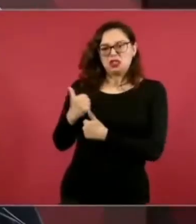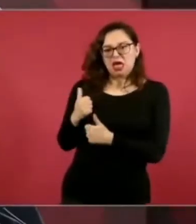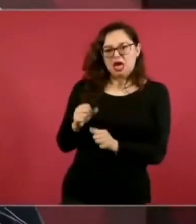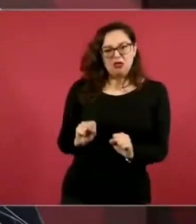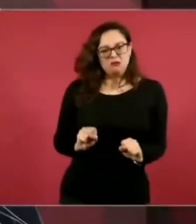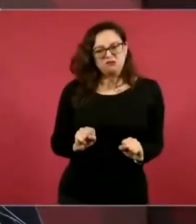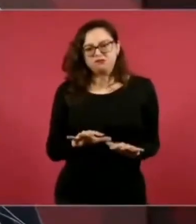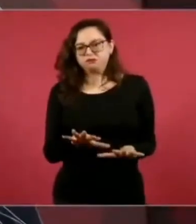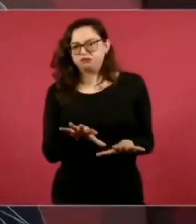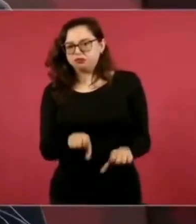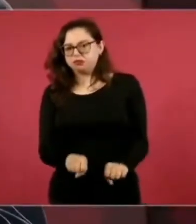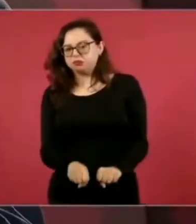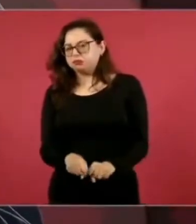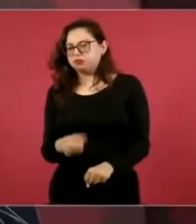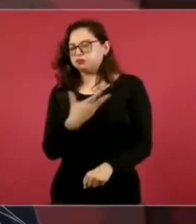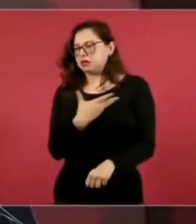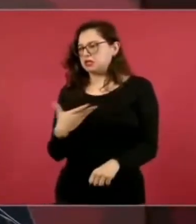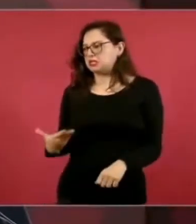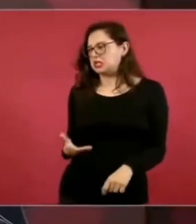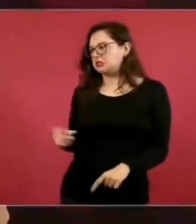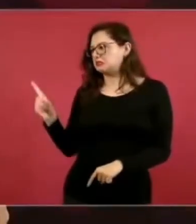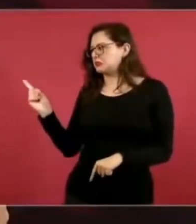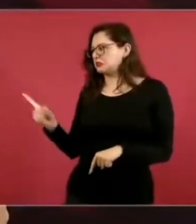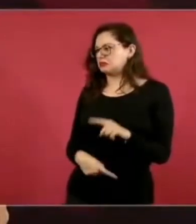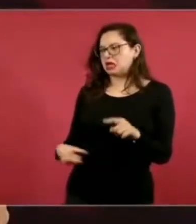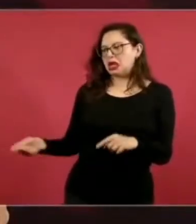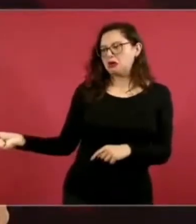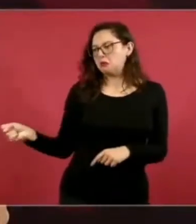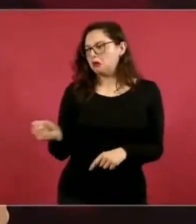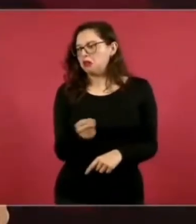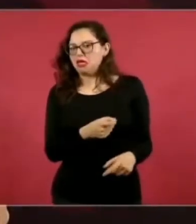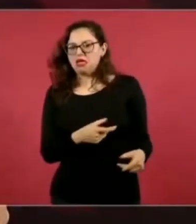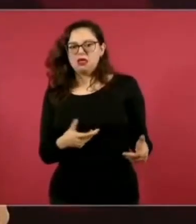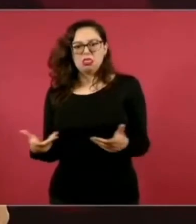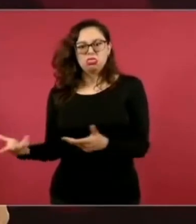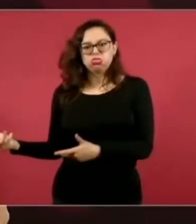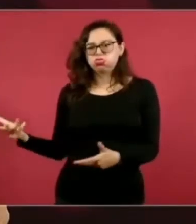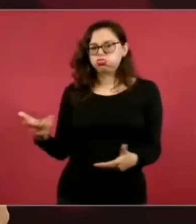ponían y quitaban presidentes a su antojo,